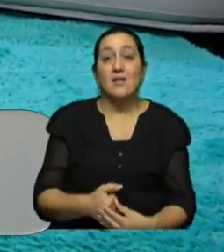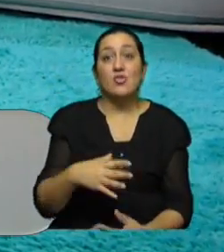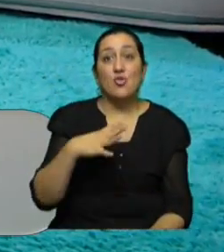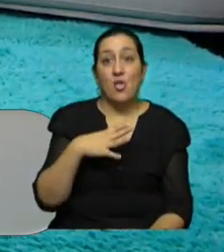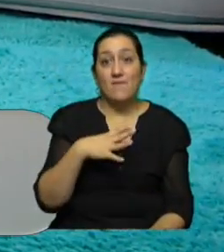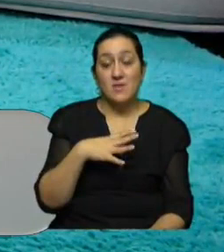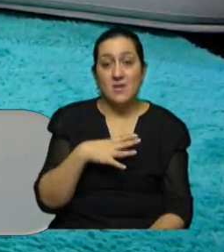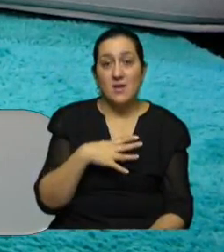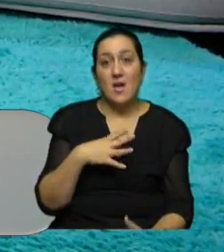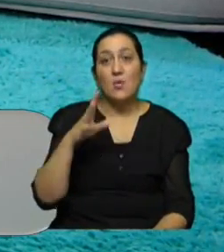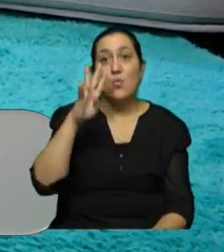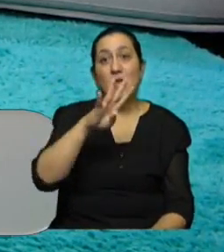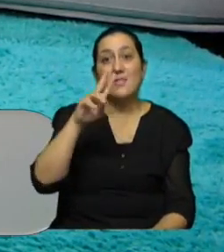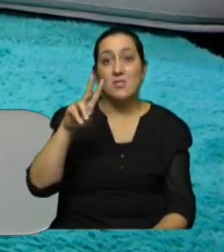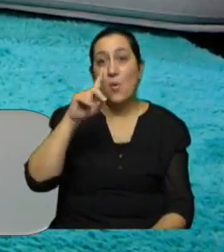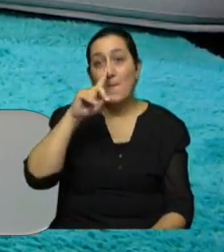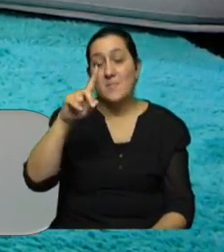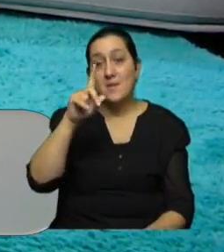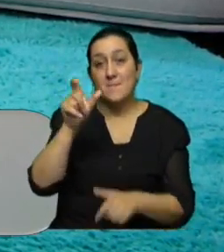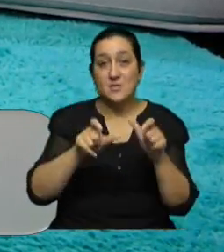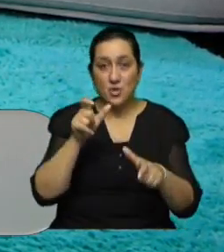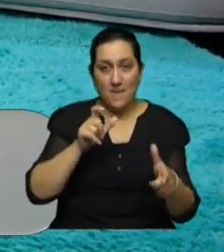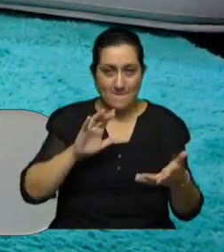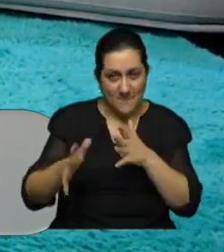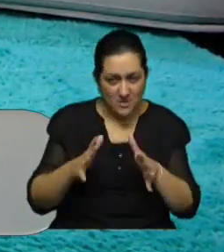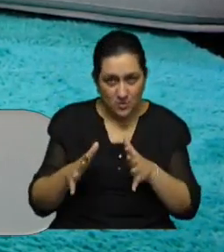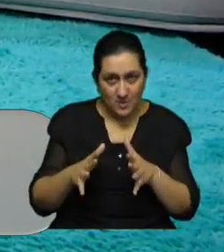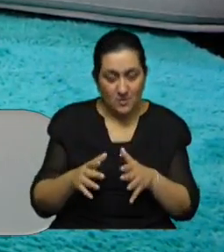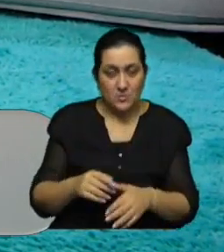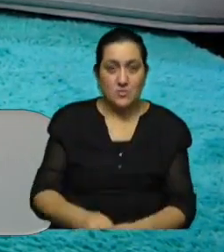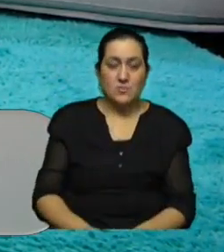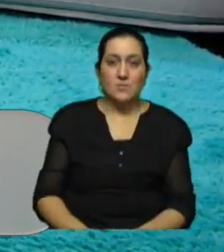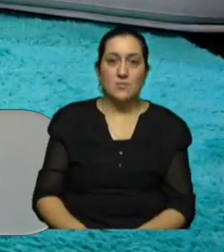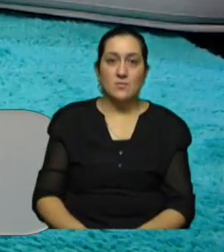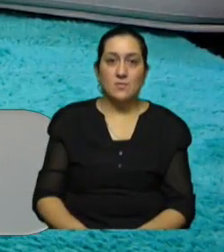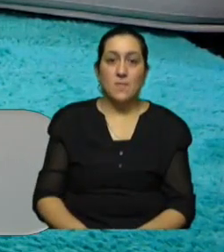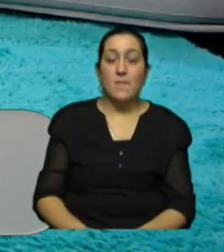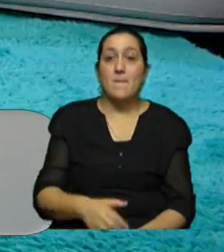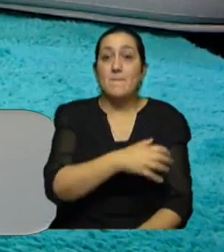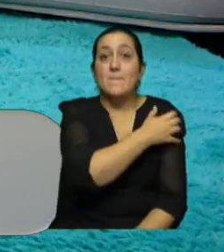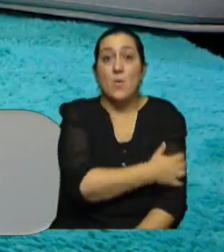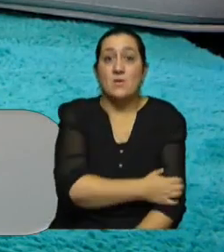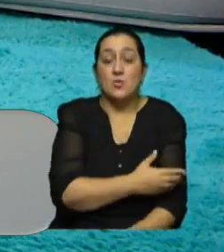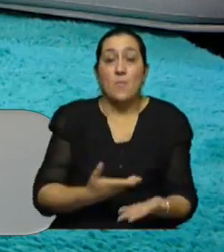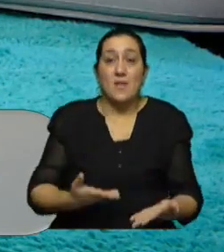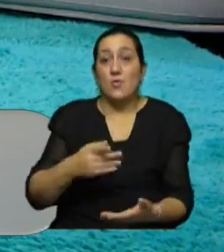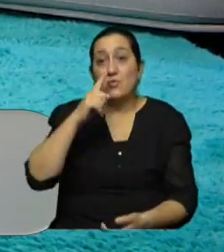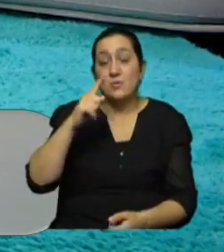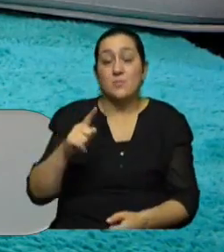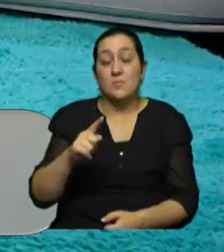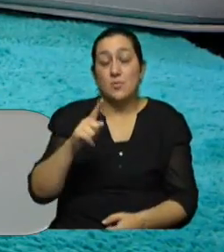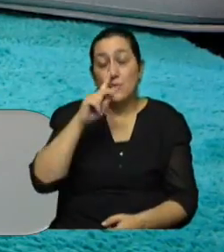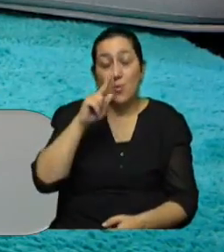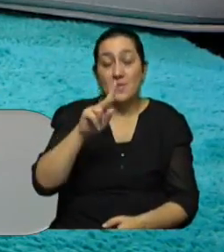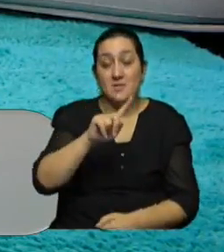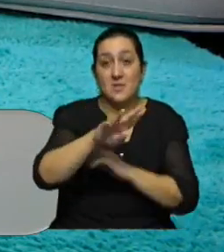todavía tenemos 42.000 personas, aproximadamente 42.000 personas más pobres que en 2019 en una economía que hoy es